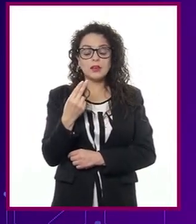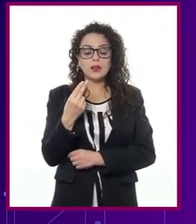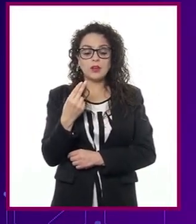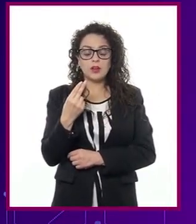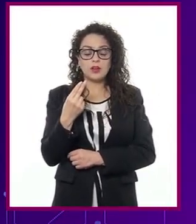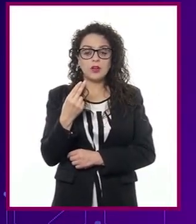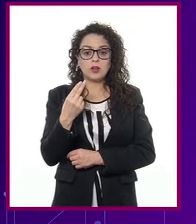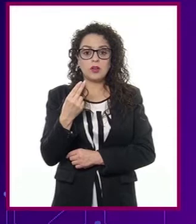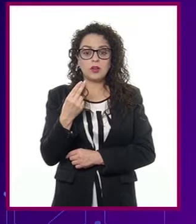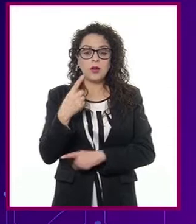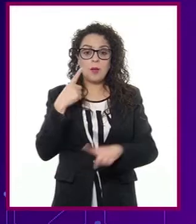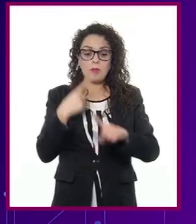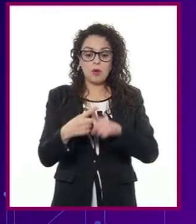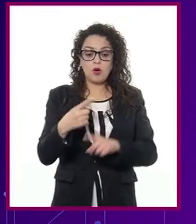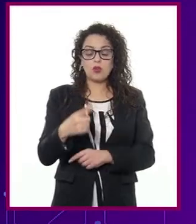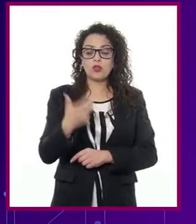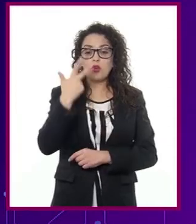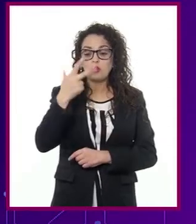resultado